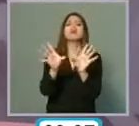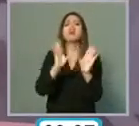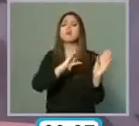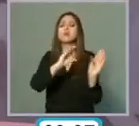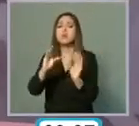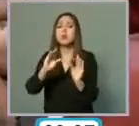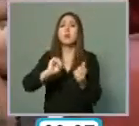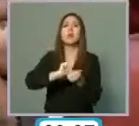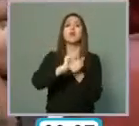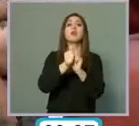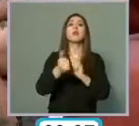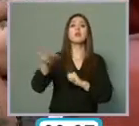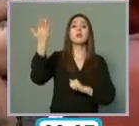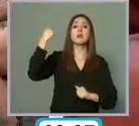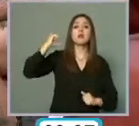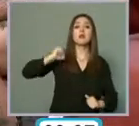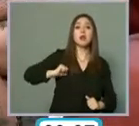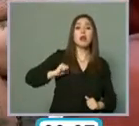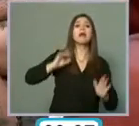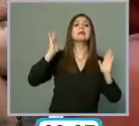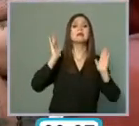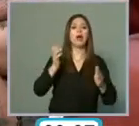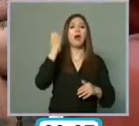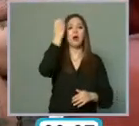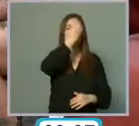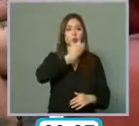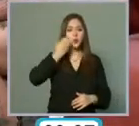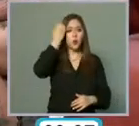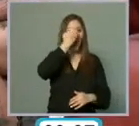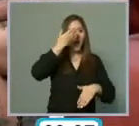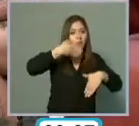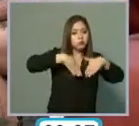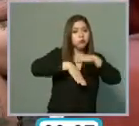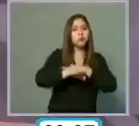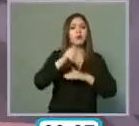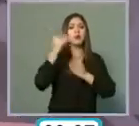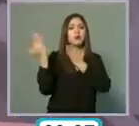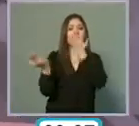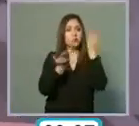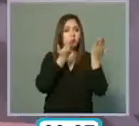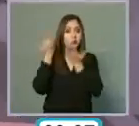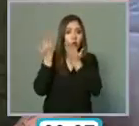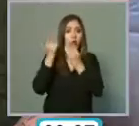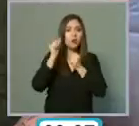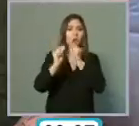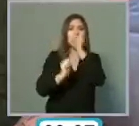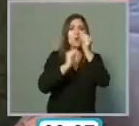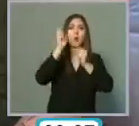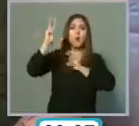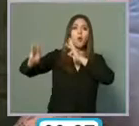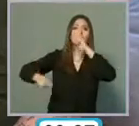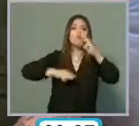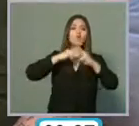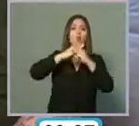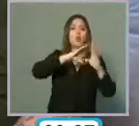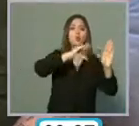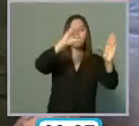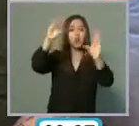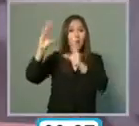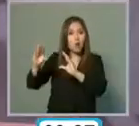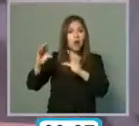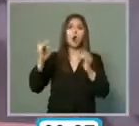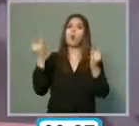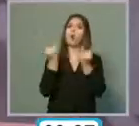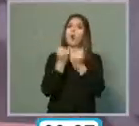siglo pasado había escuelas de enfermería formales en las que alrededor del mundo se fueron formando enfermeras. México no fue la